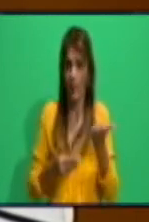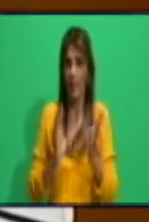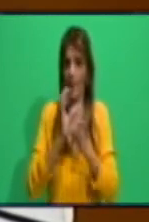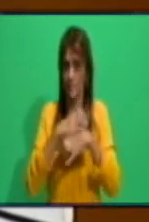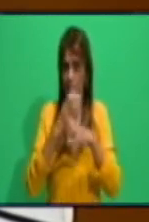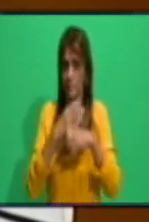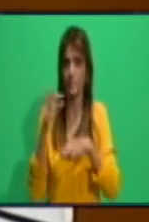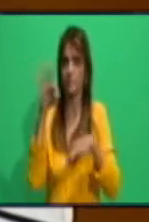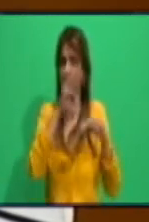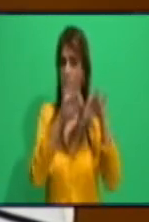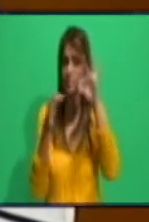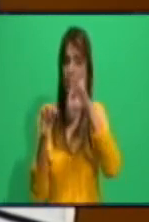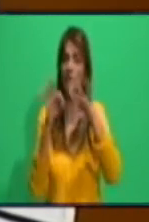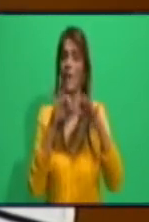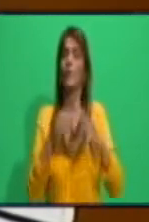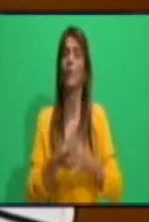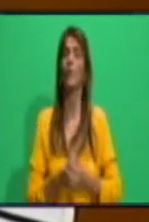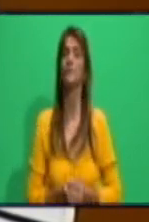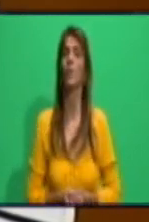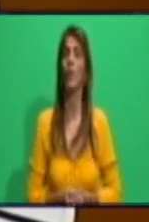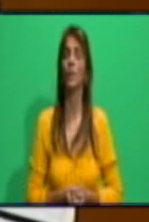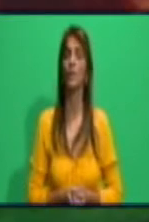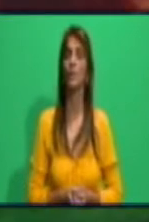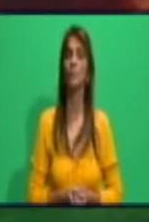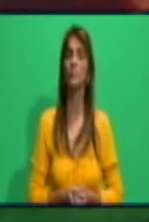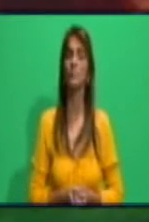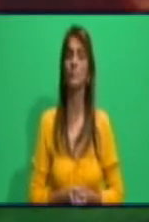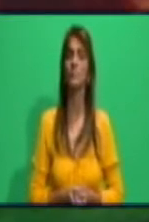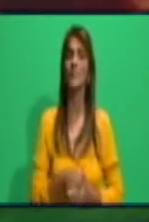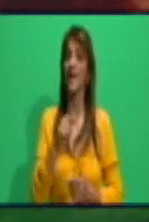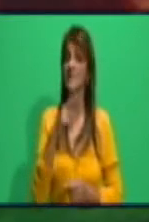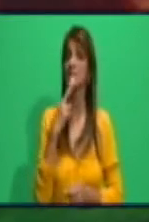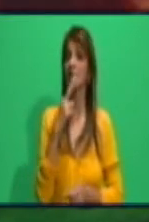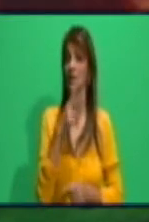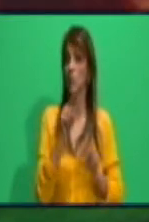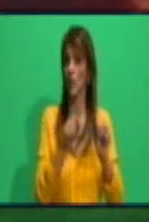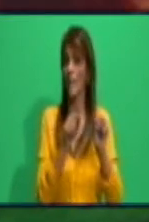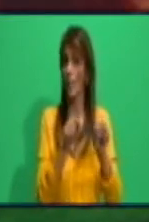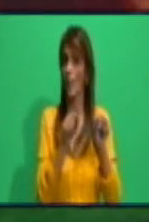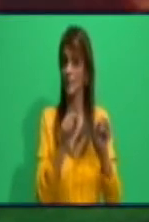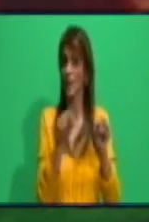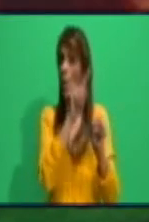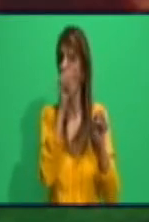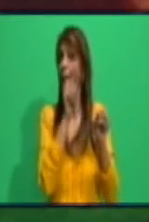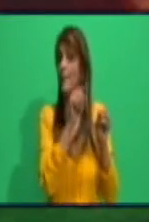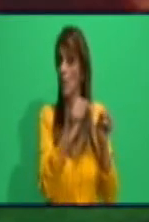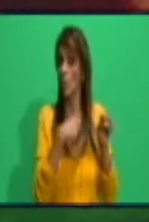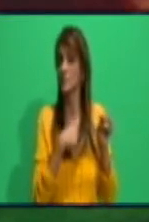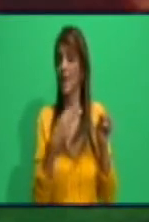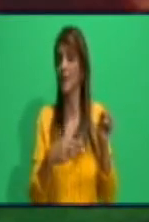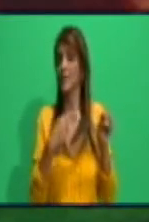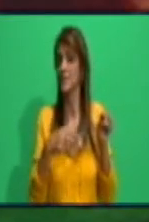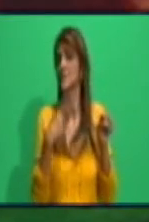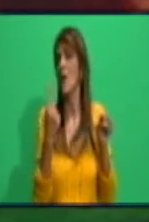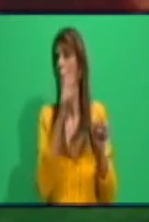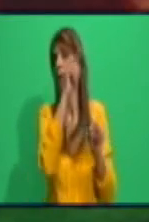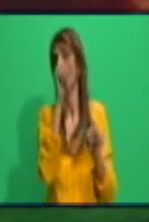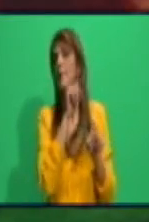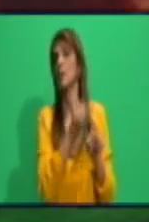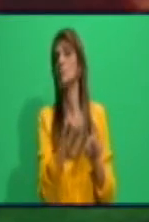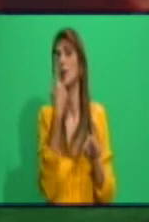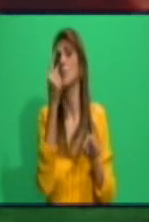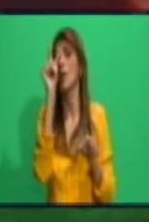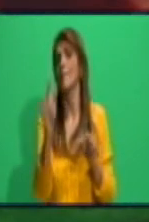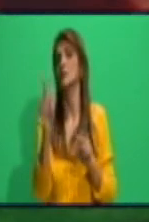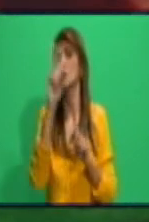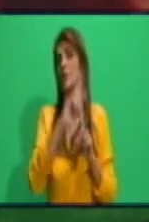de provincial. Aquí se prepara. Le estamos dando respuesta con esa pregunta a una interrogante de un televidente